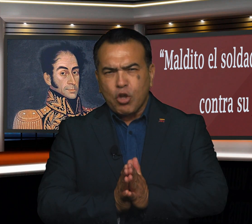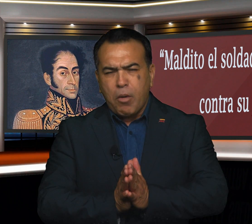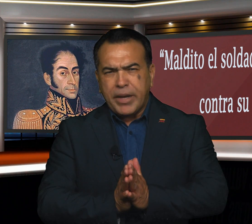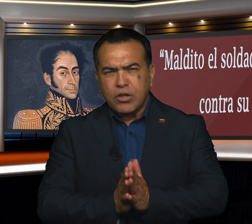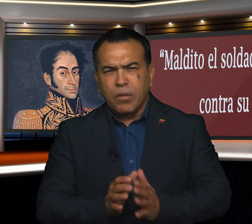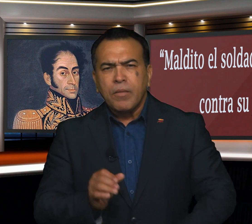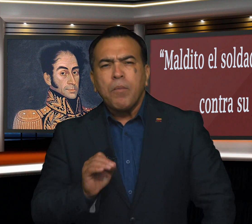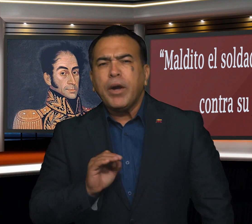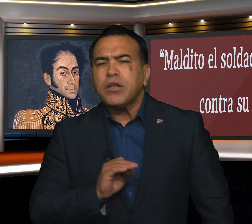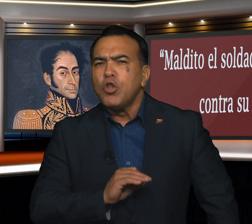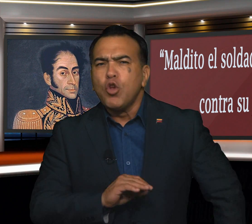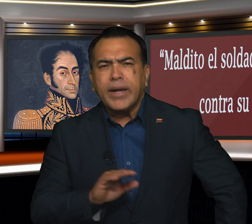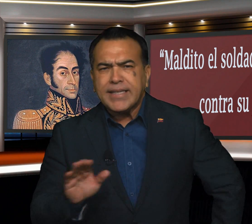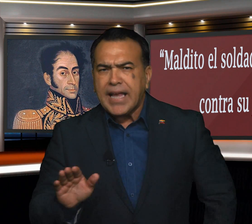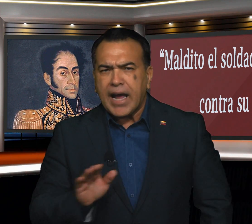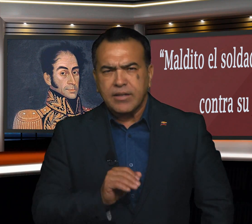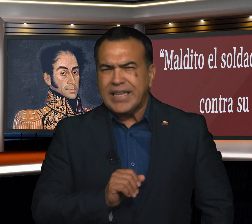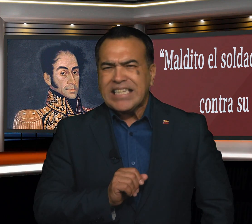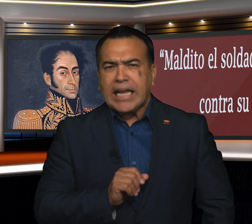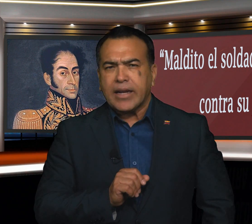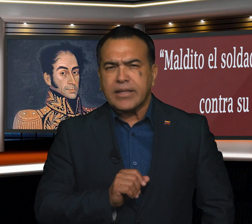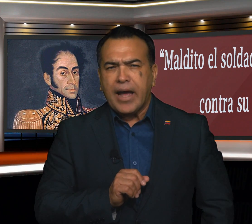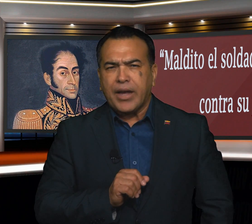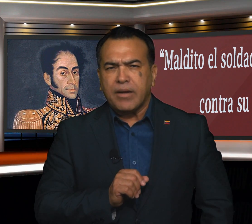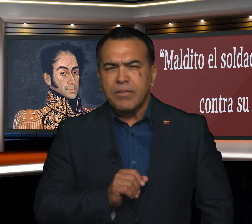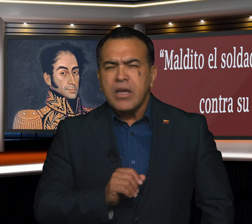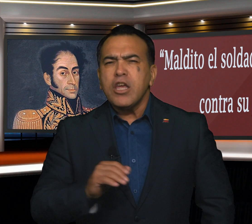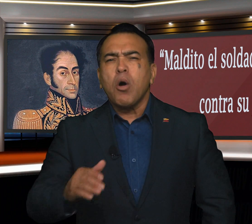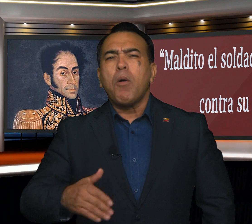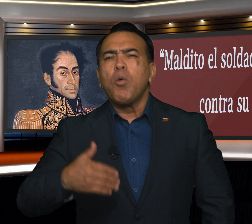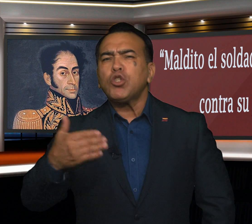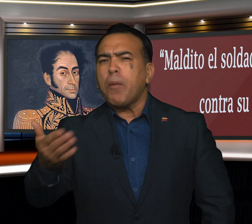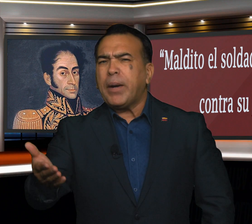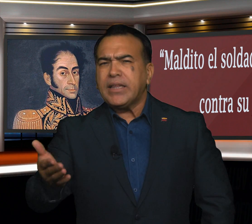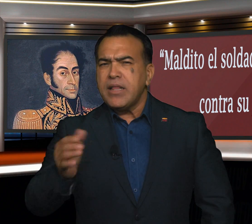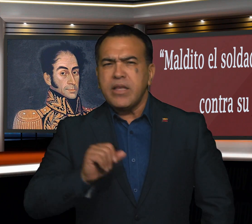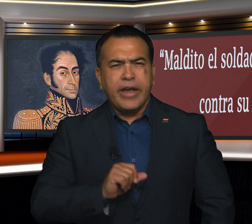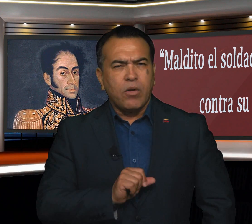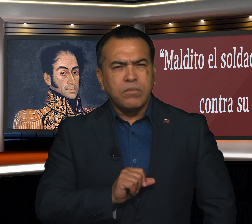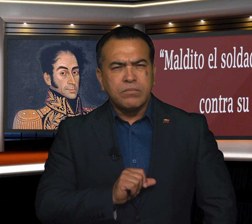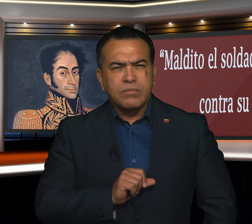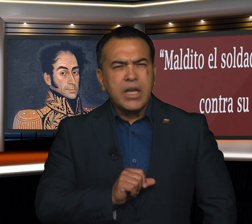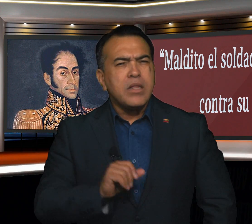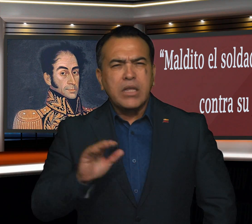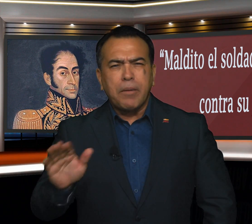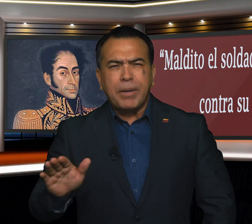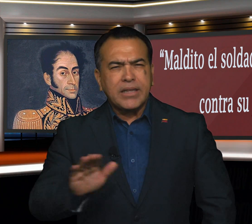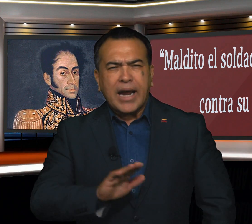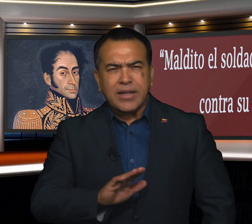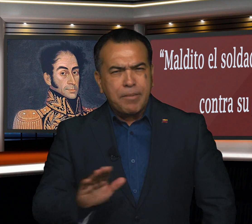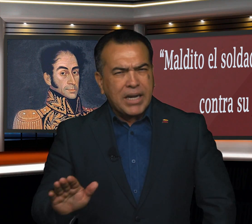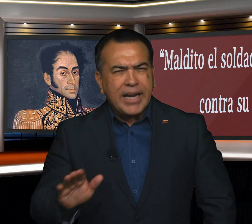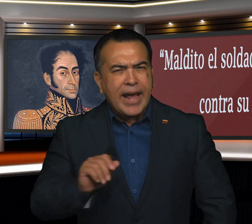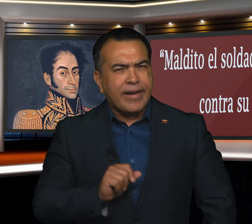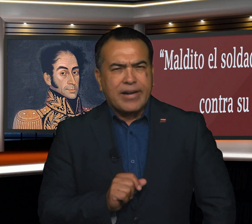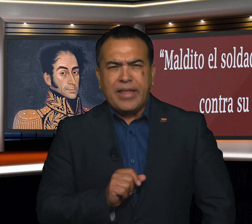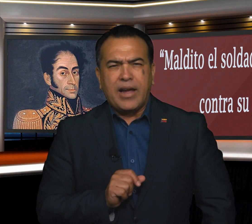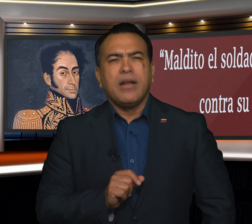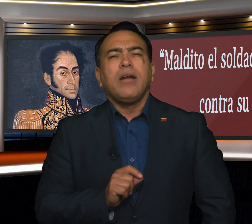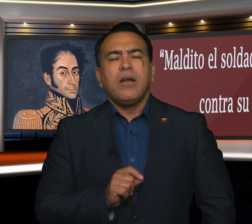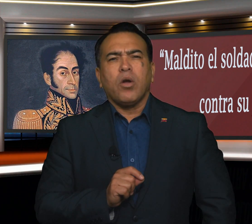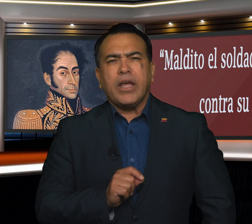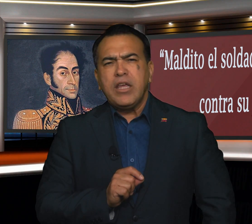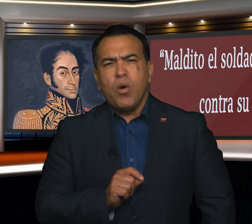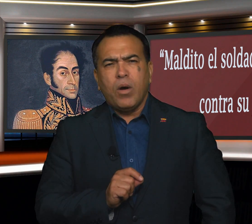en estos momentos, pues no está descartada y como muchos pretendieron interpretar de manera